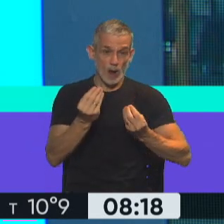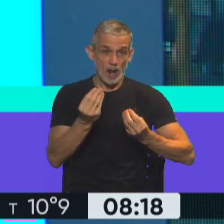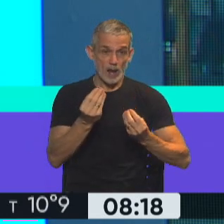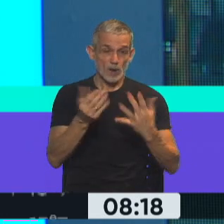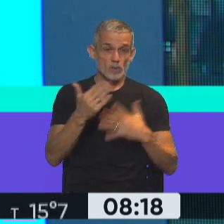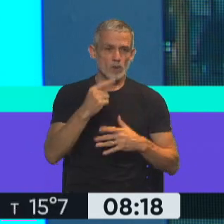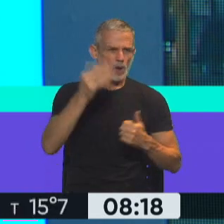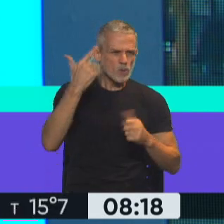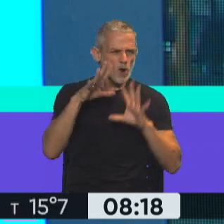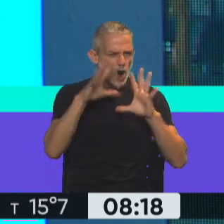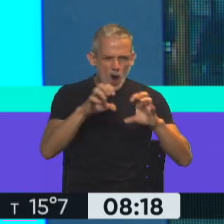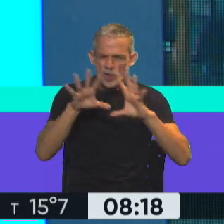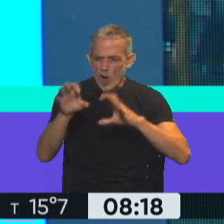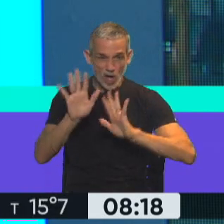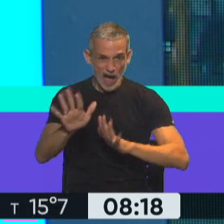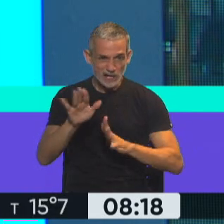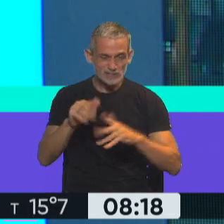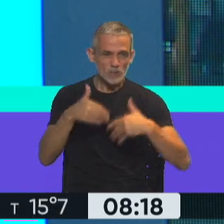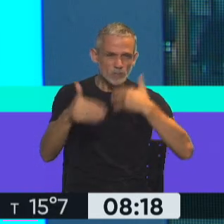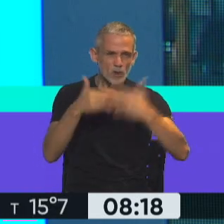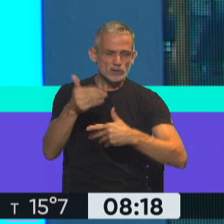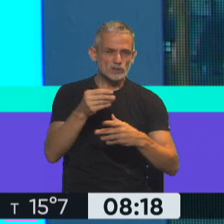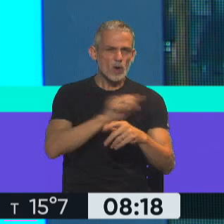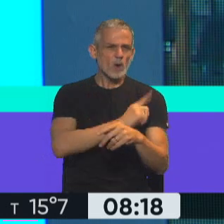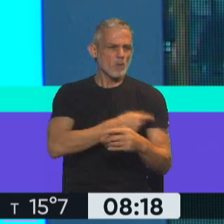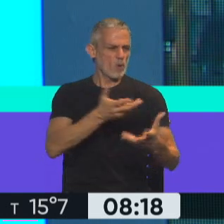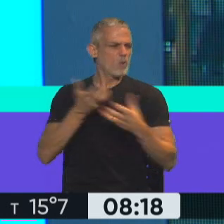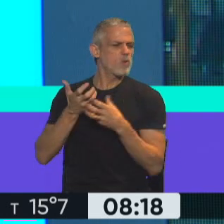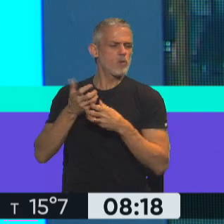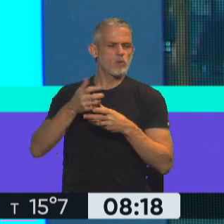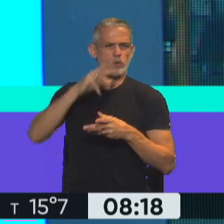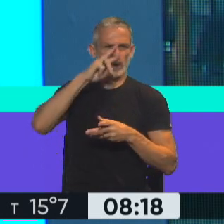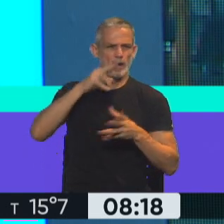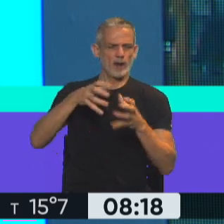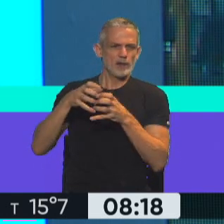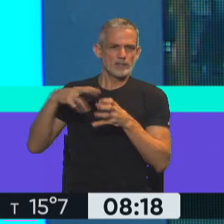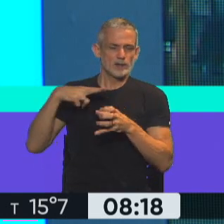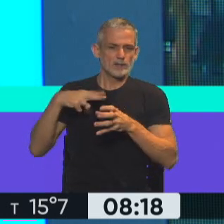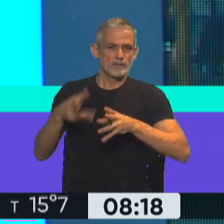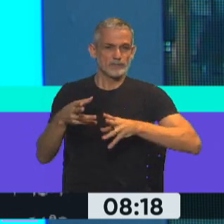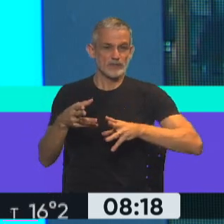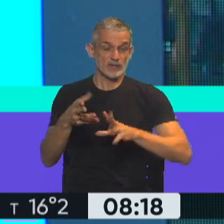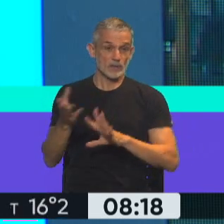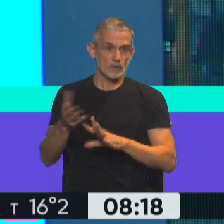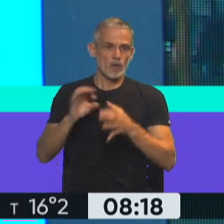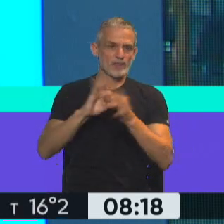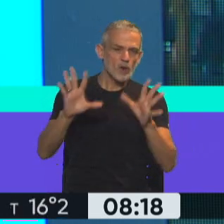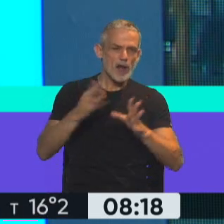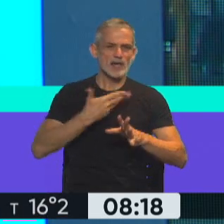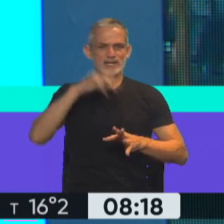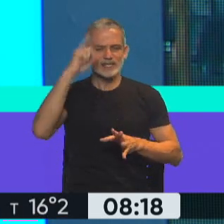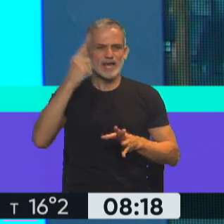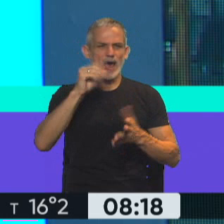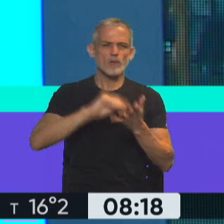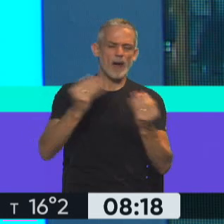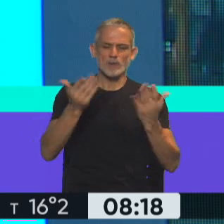más discursos de odio, con un nuevo proceso de concentración de las élites, o por el contrario, la salida va a ser con más democracia, más Estado. Y sí me